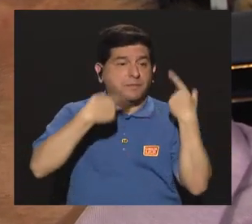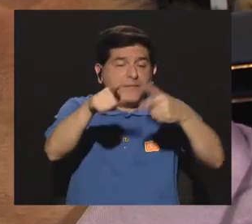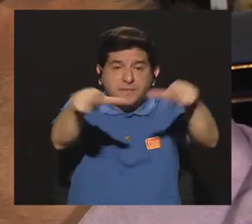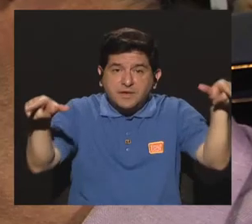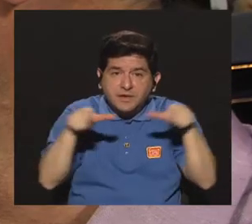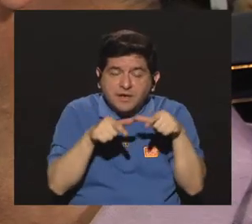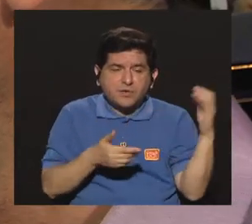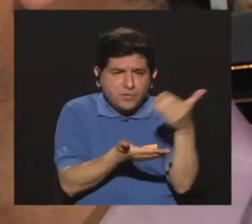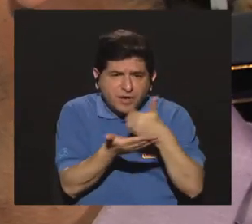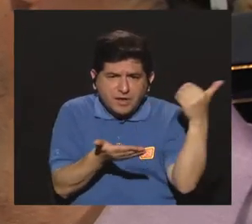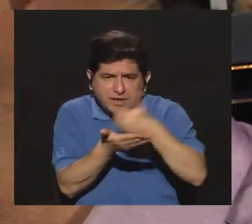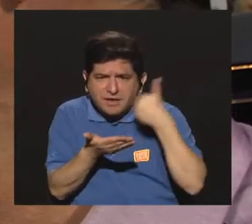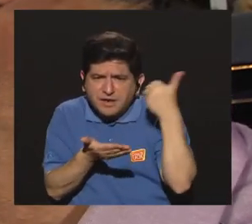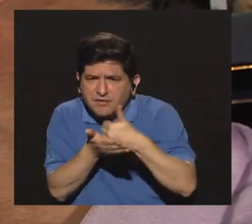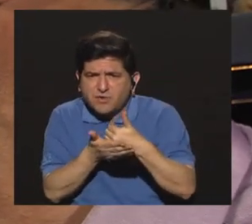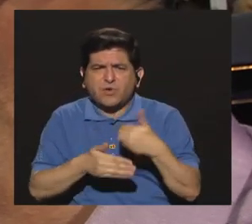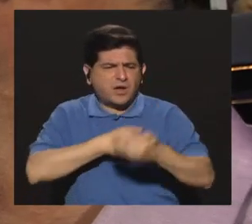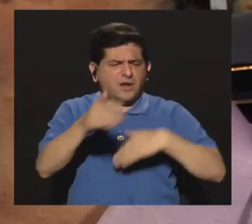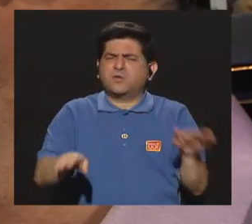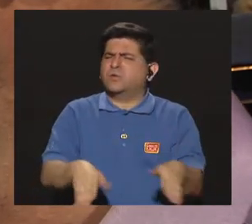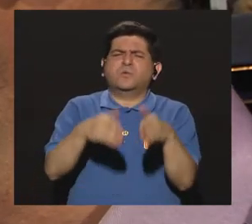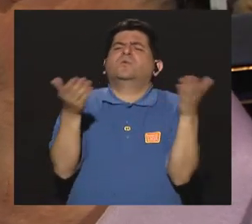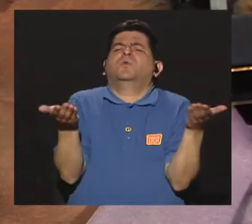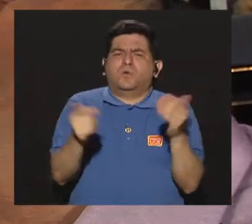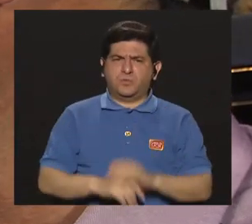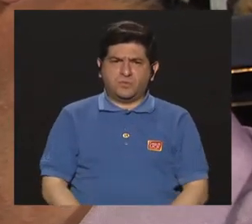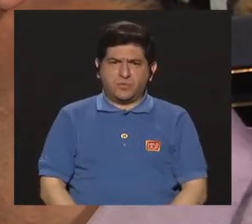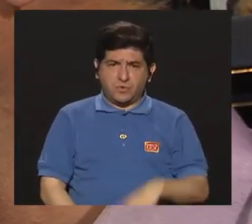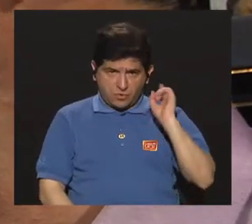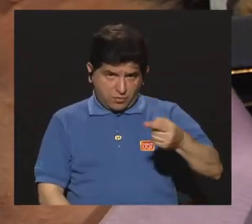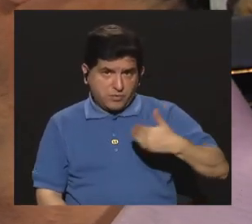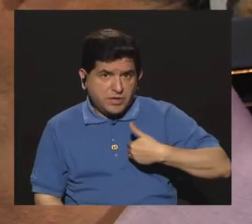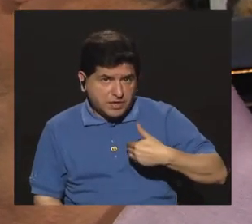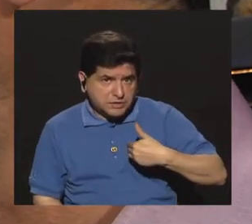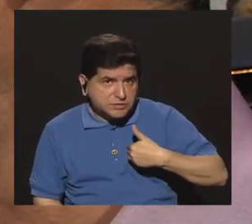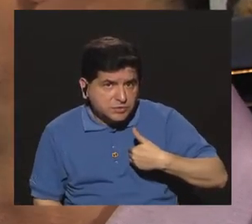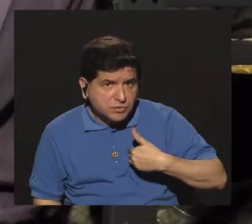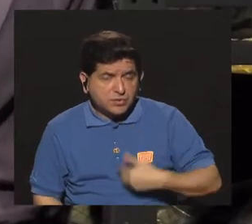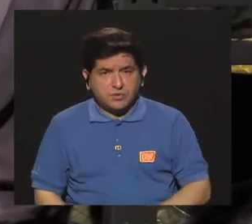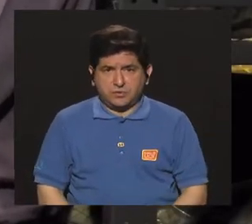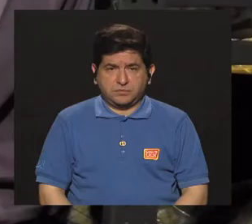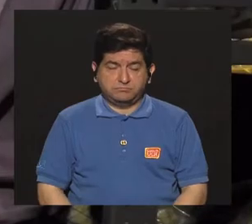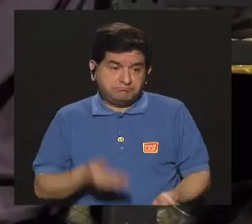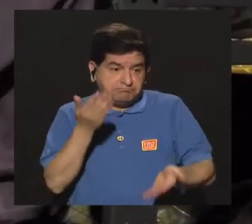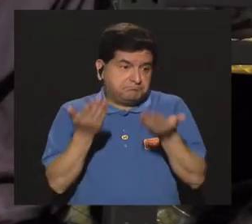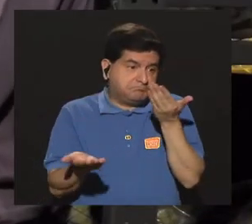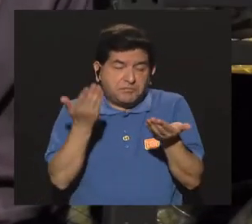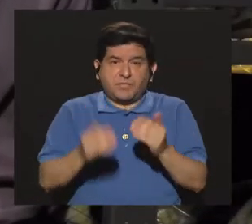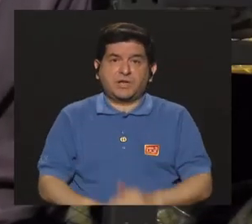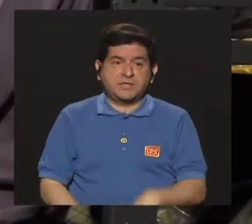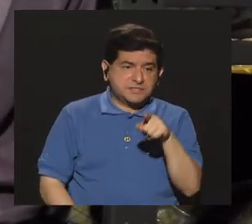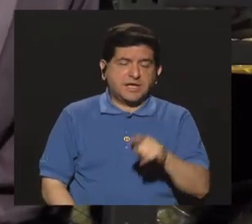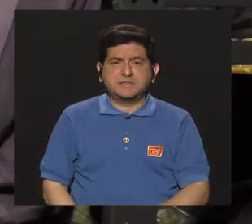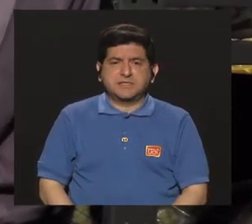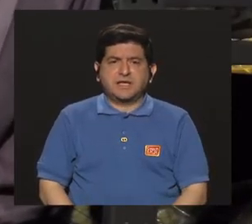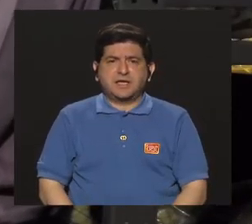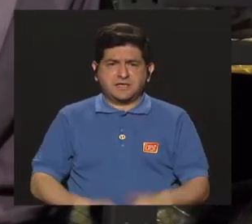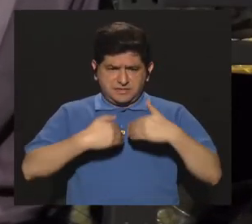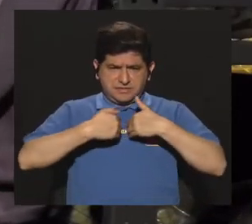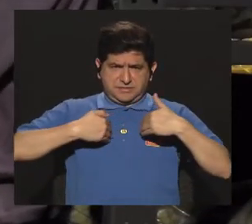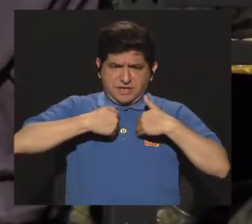esta para esta colección coméntenos ese proceso que ustedes están obligados a a poner ese